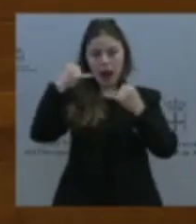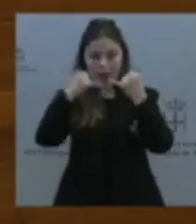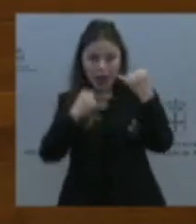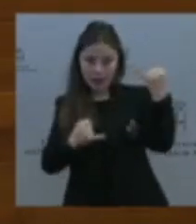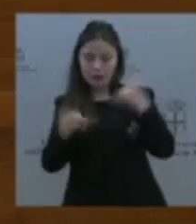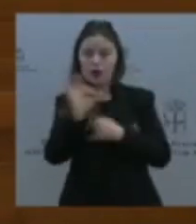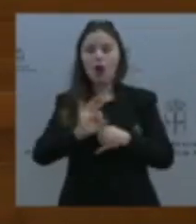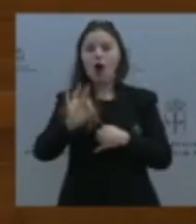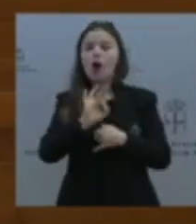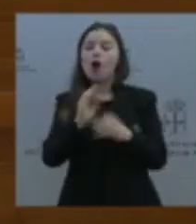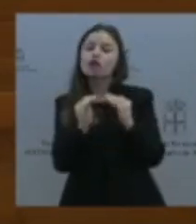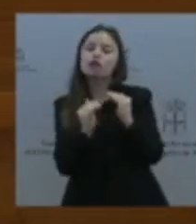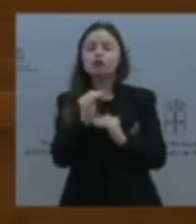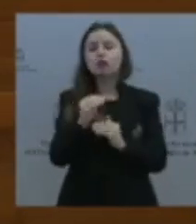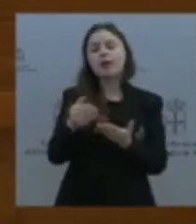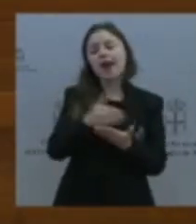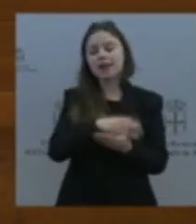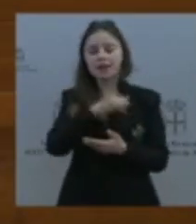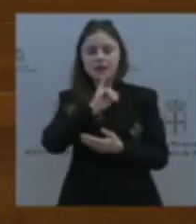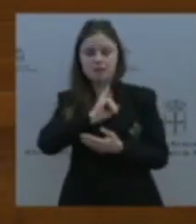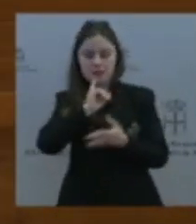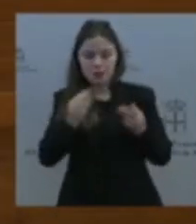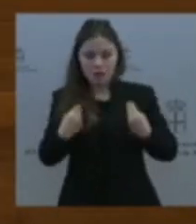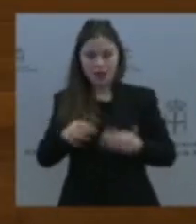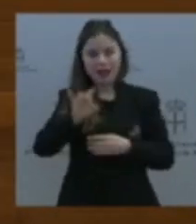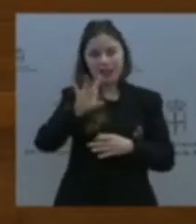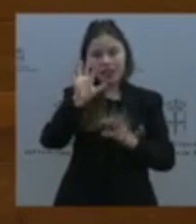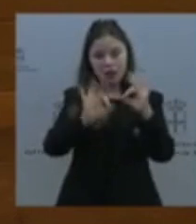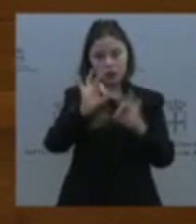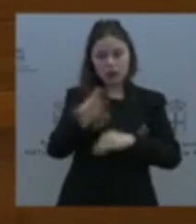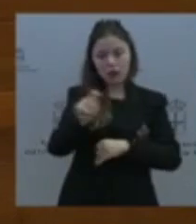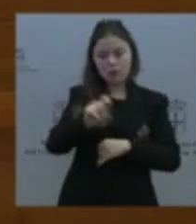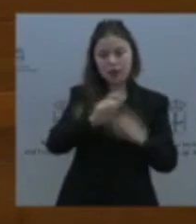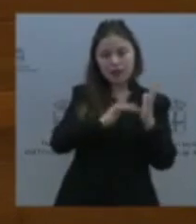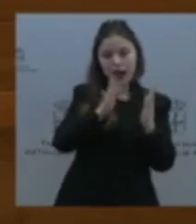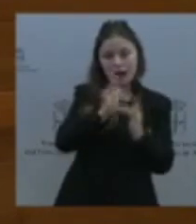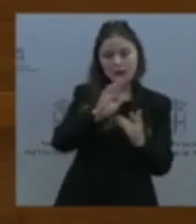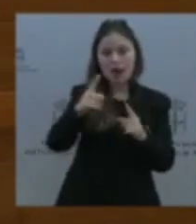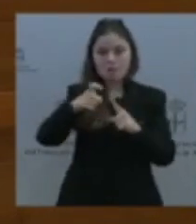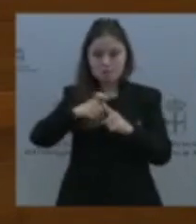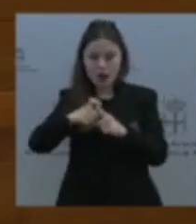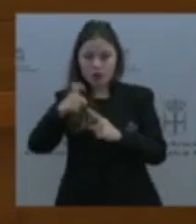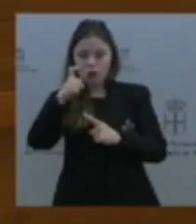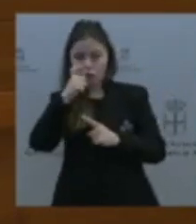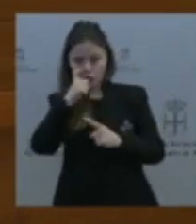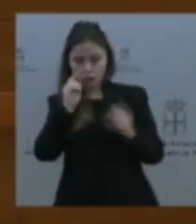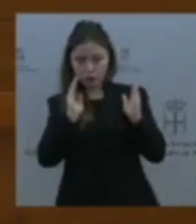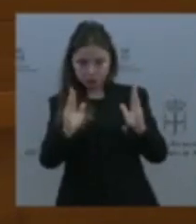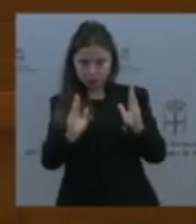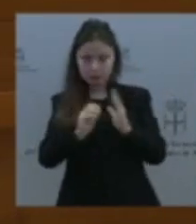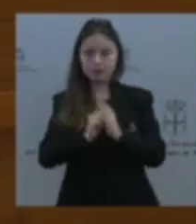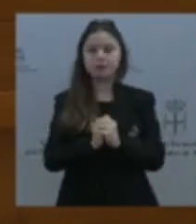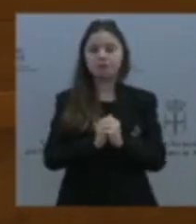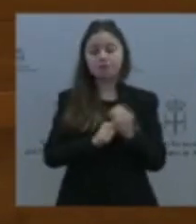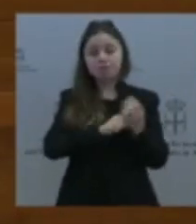un 15% durante los meses de abril, mayo y junio. Estas medidas se sumen a un incremento